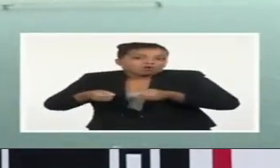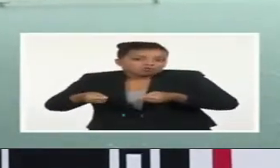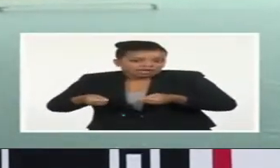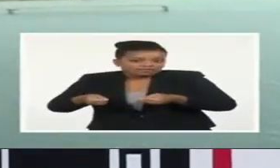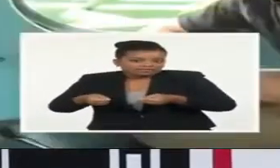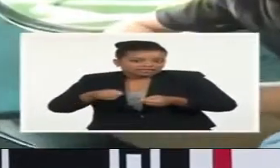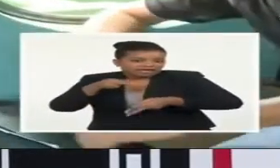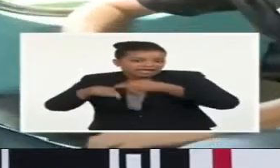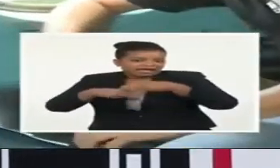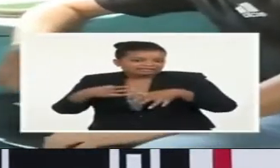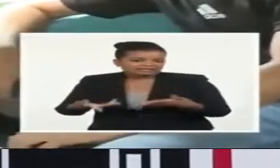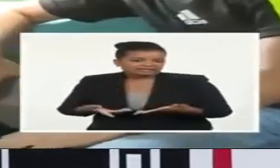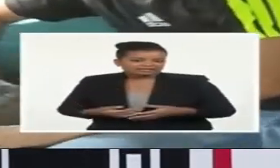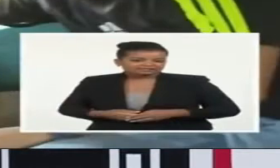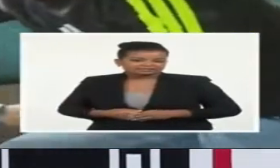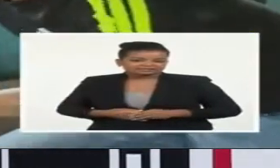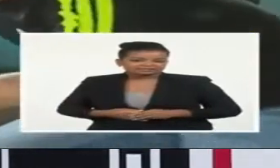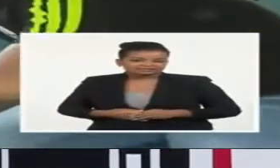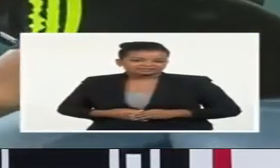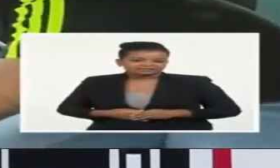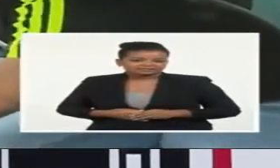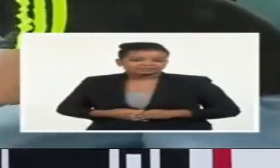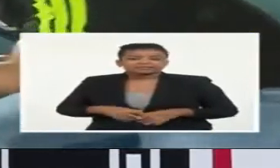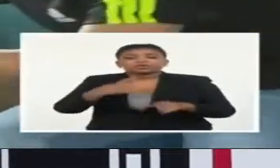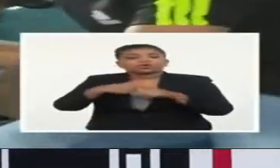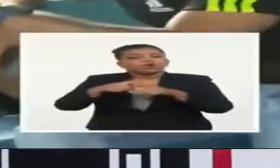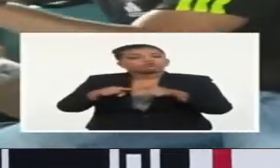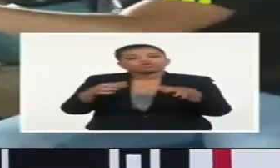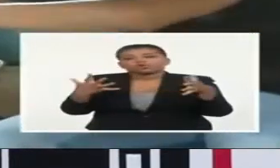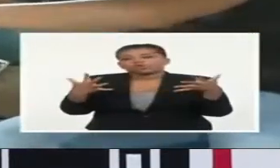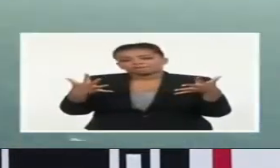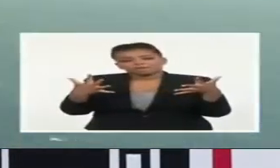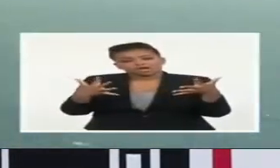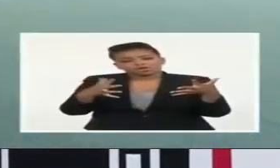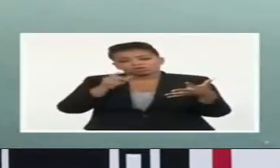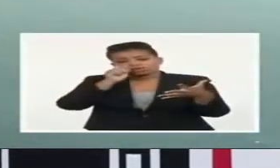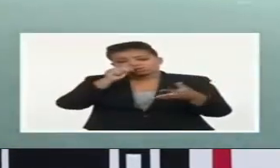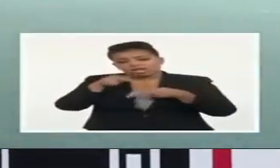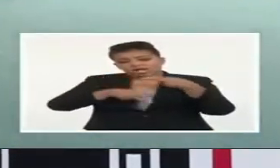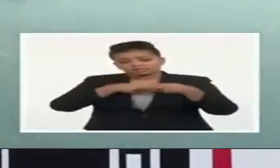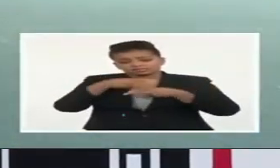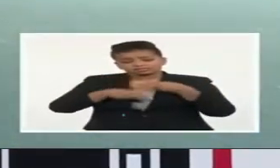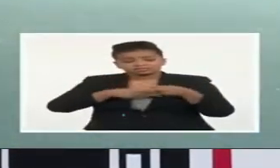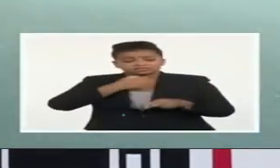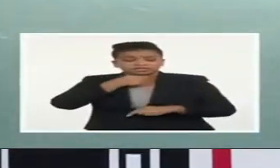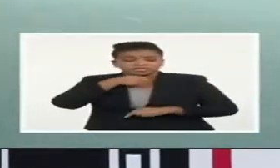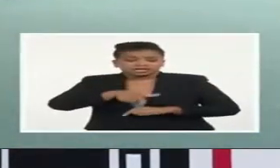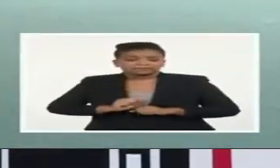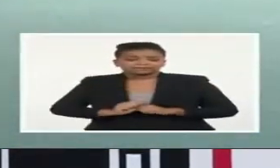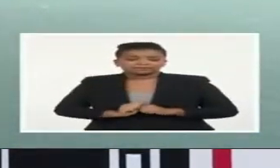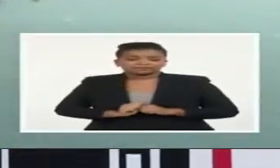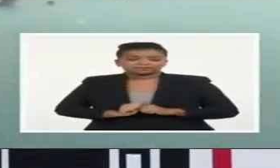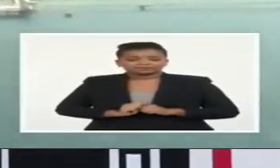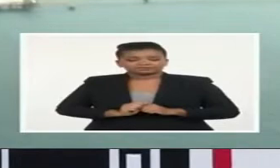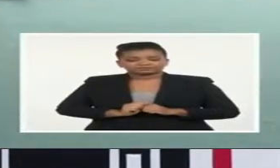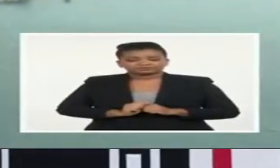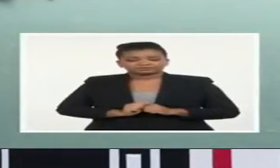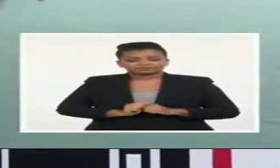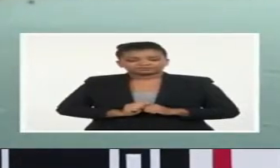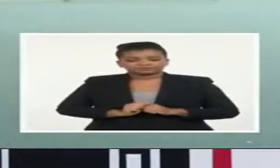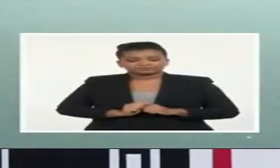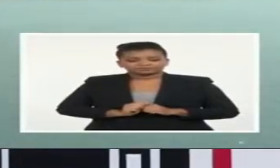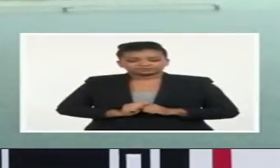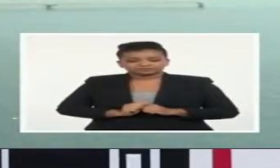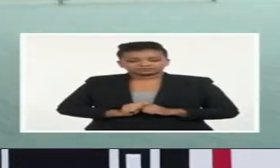no hay récord de inspección, no hay récord de chequear ni hacer pruebas para ver cómo está funcionando